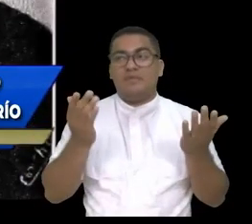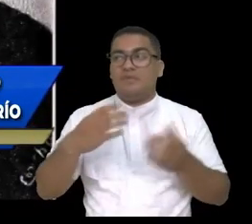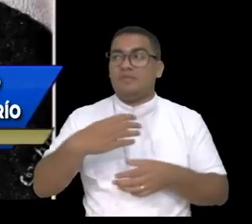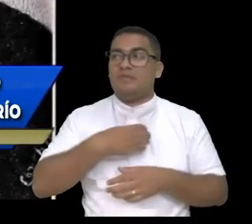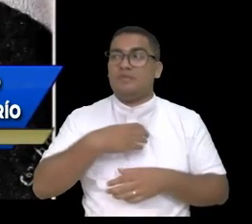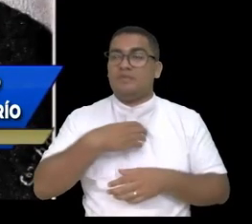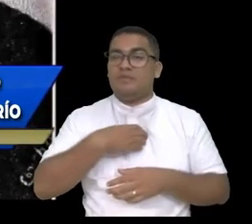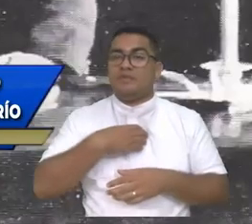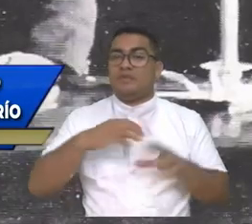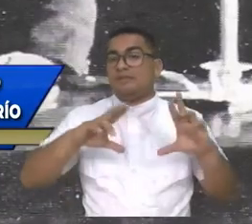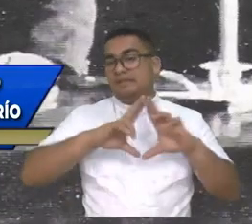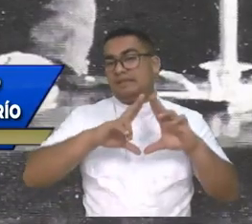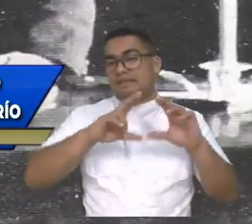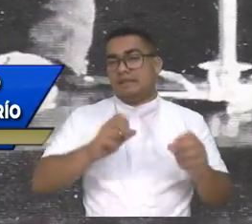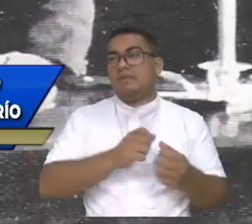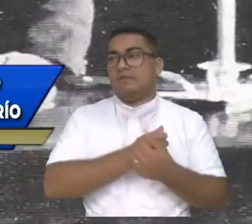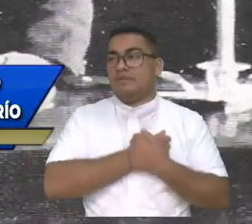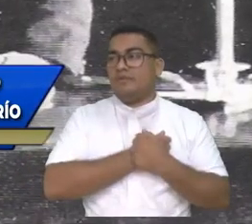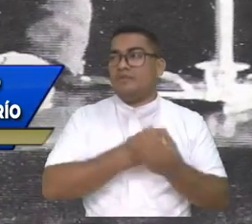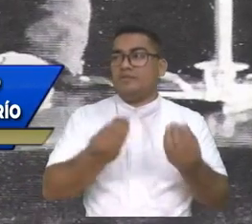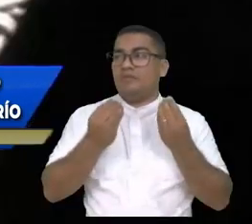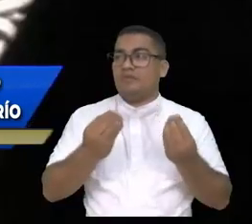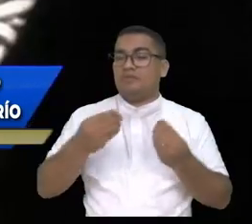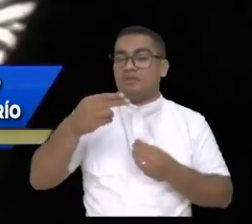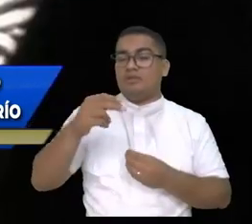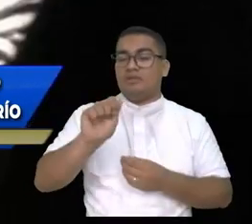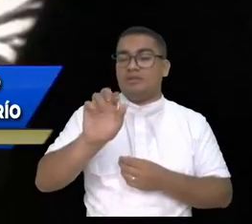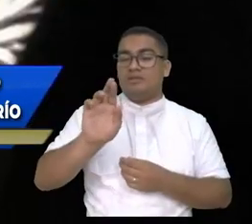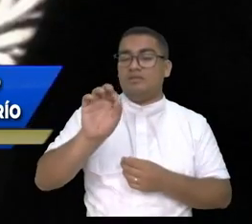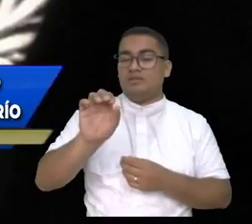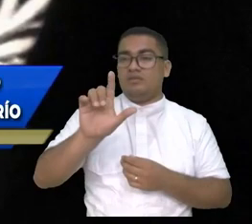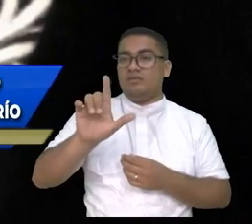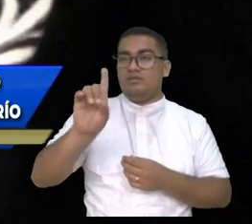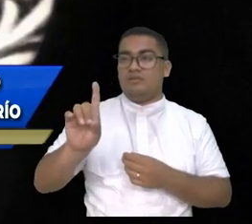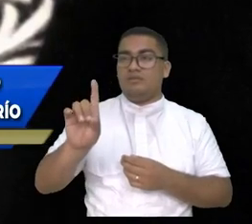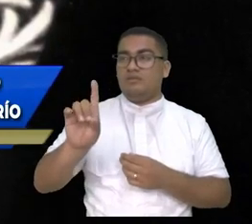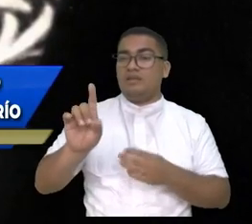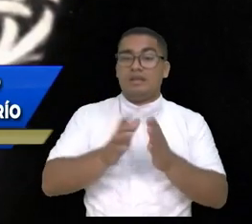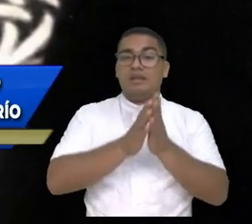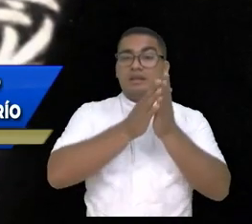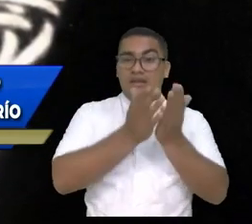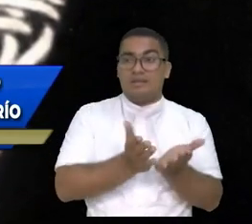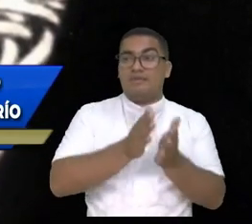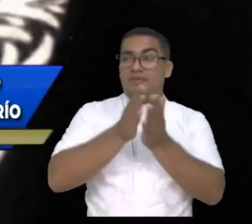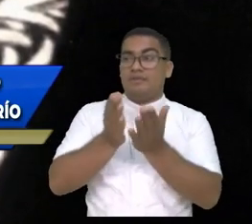Nicaragua. Por eso quiero entregarle a Harold estos libros que son